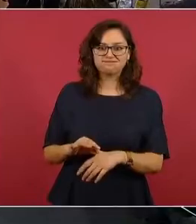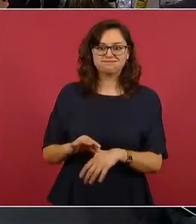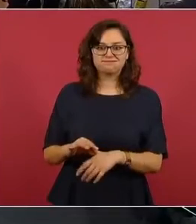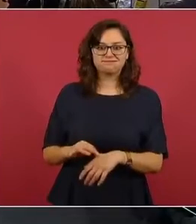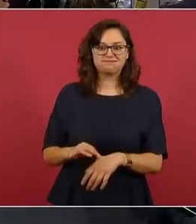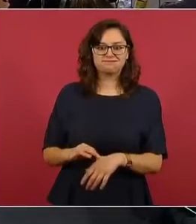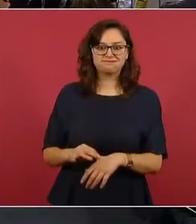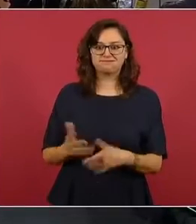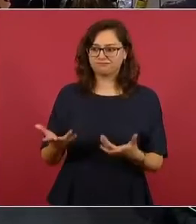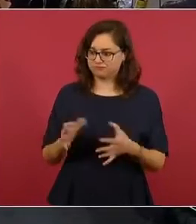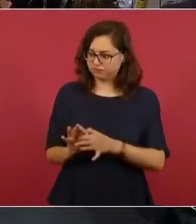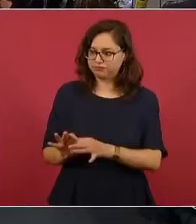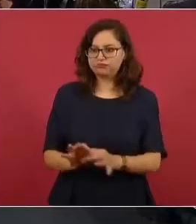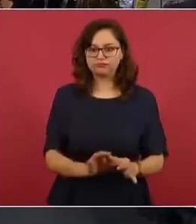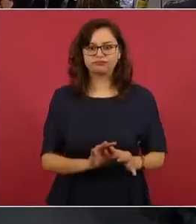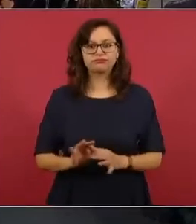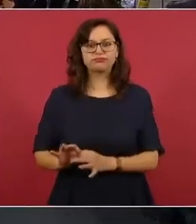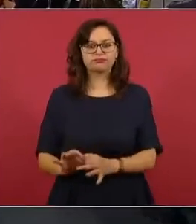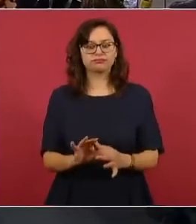buscamos hermanarnos